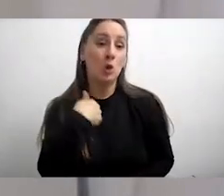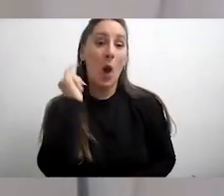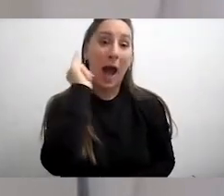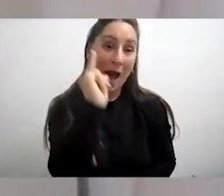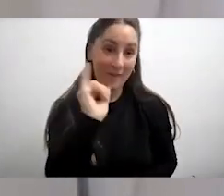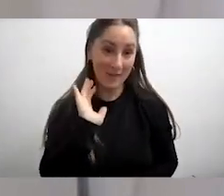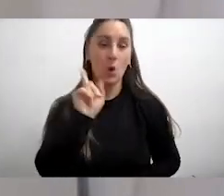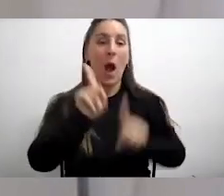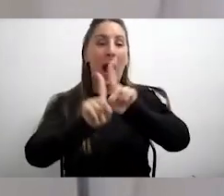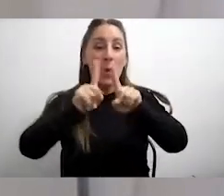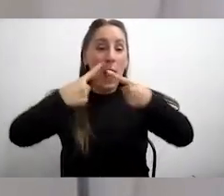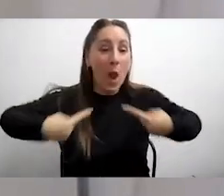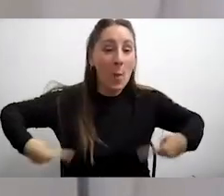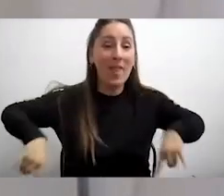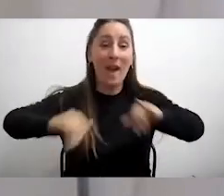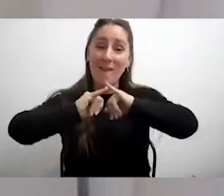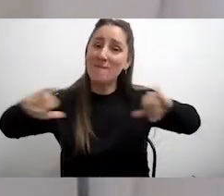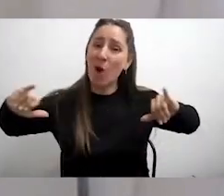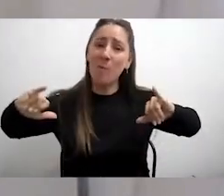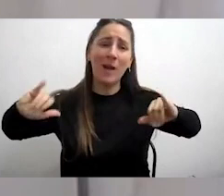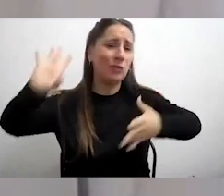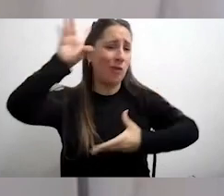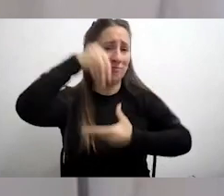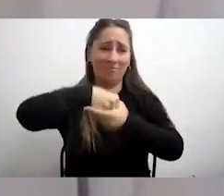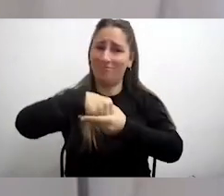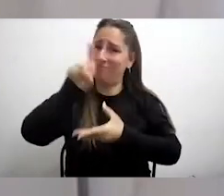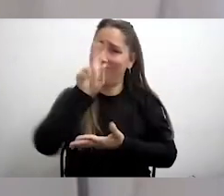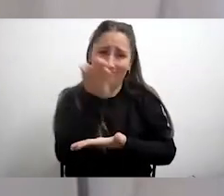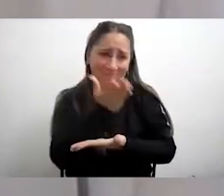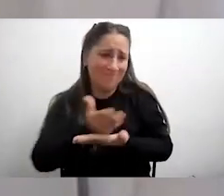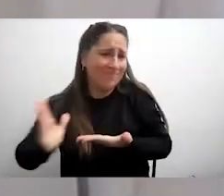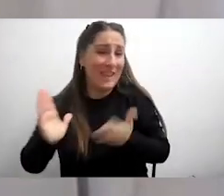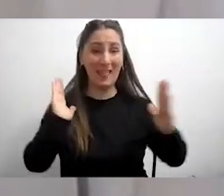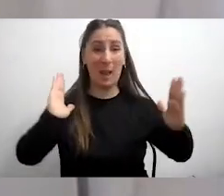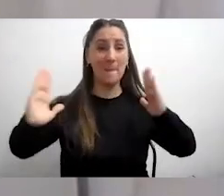muchísimas afuera. Fue difícil este periodo hacer la selección.